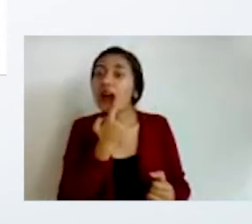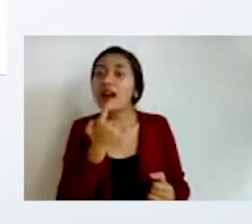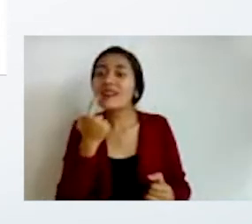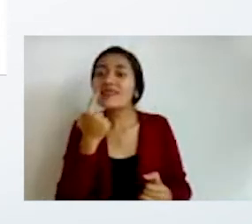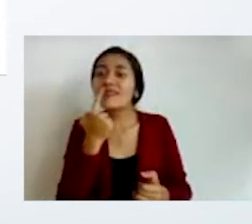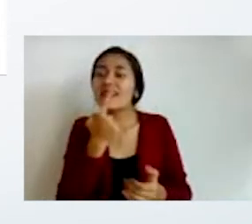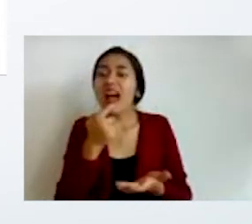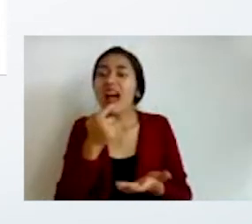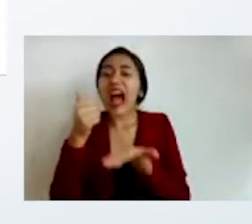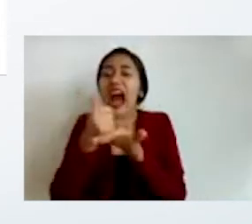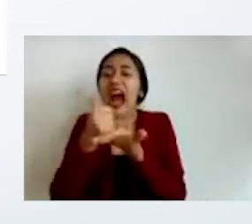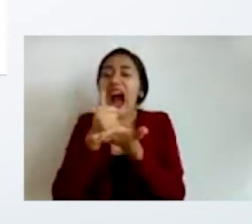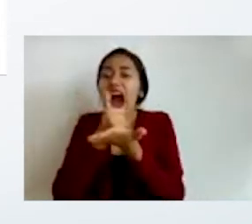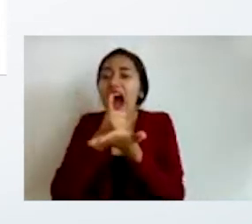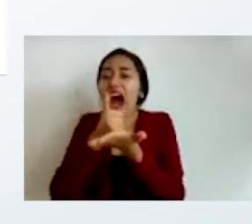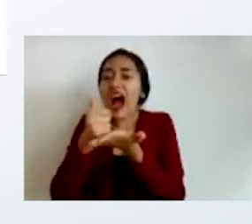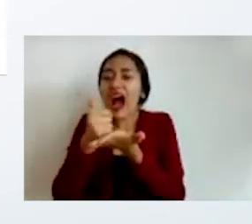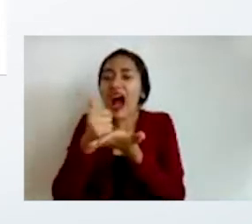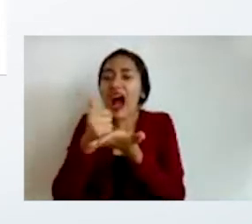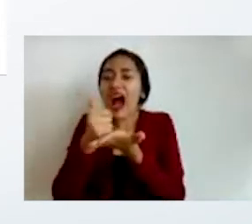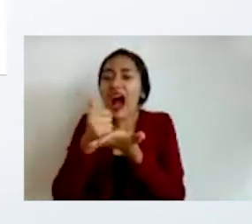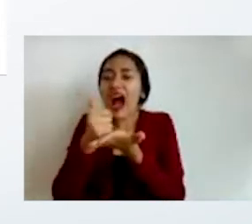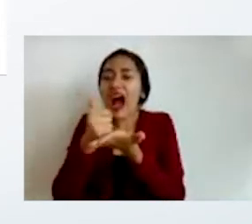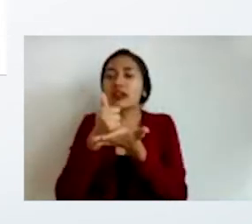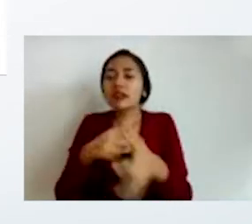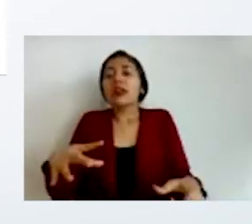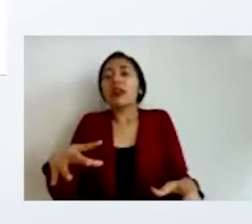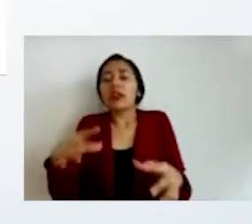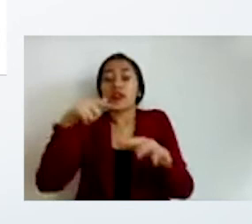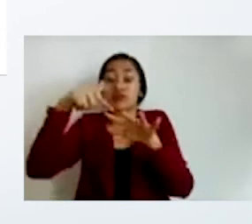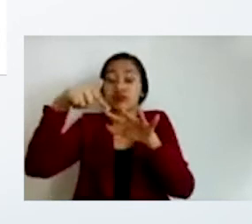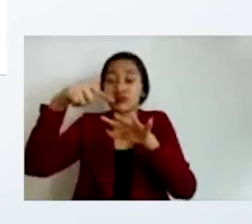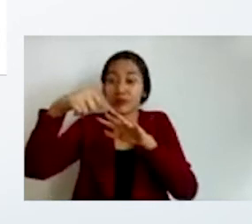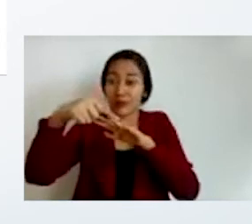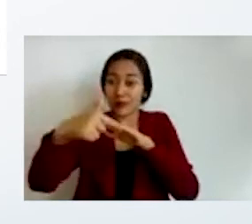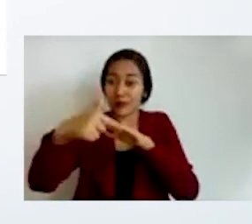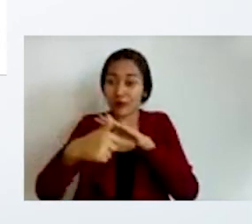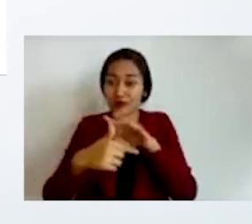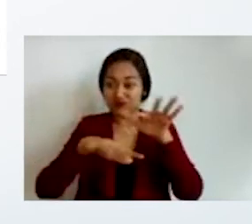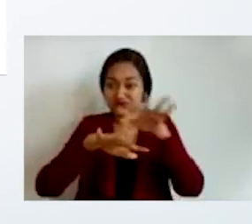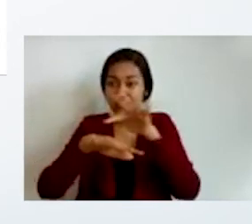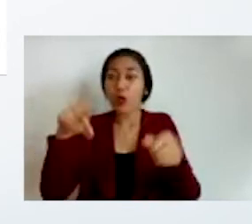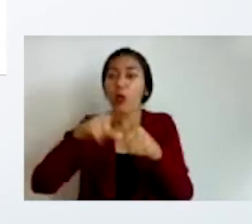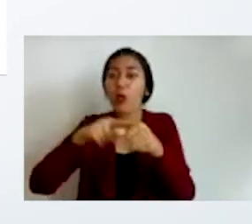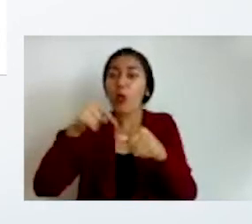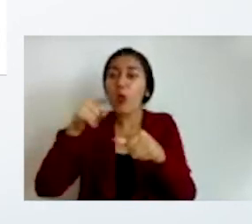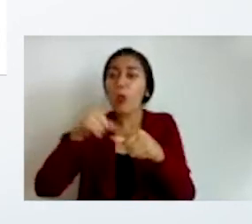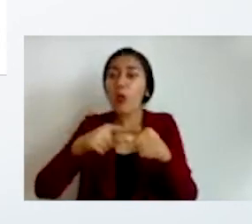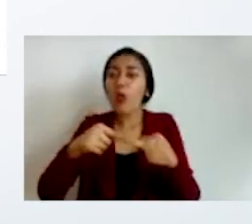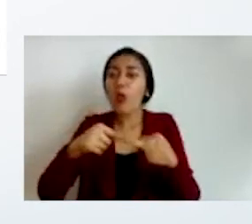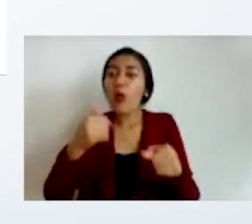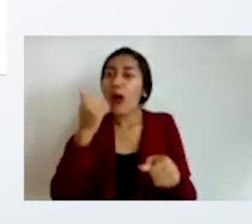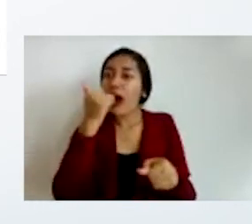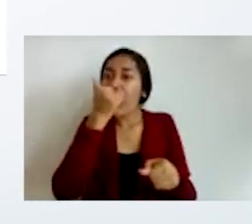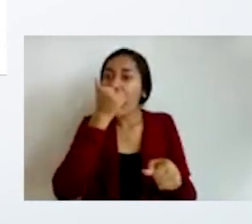se pone también azul, las manos en la punta de las uñas, y son personas que tienen enfermedad ya grave. ¿Por qué les